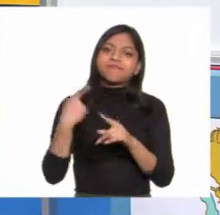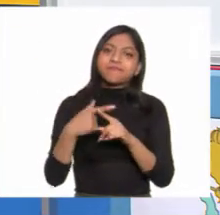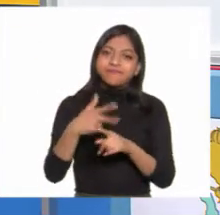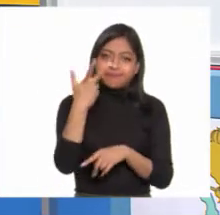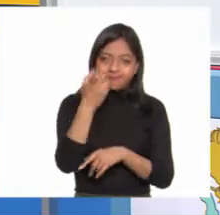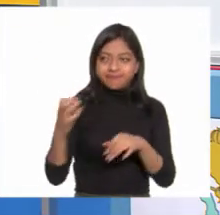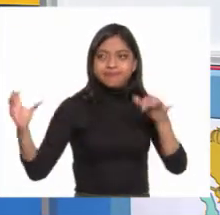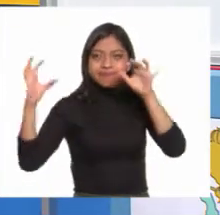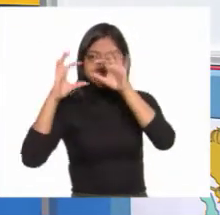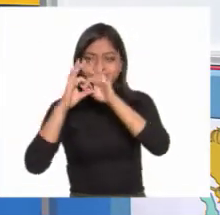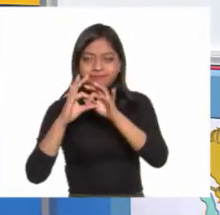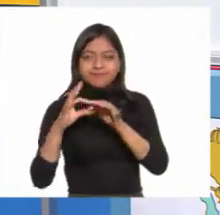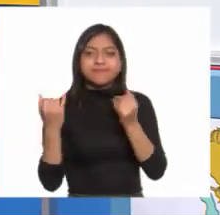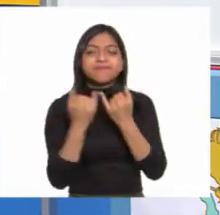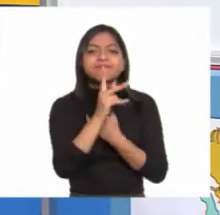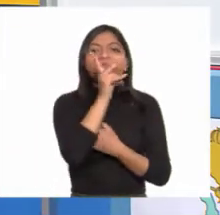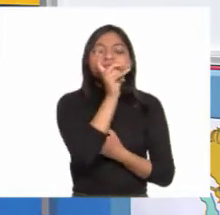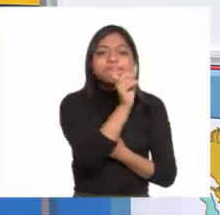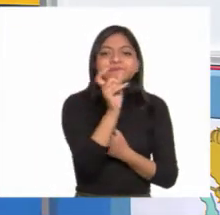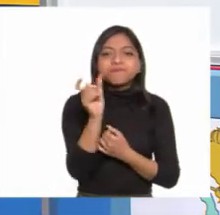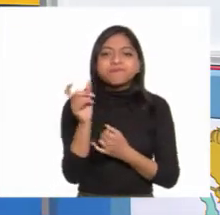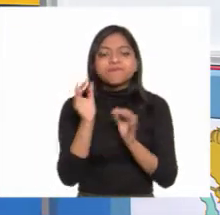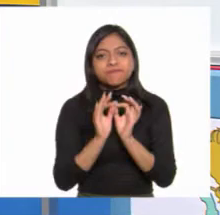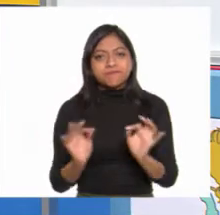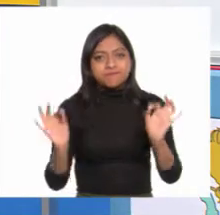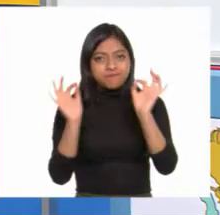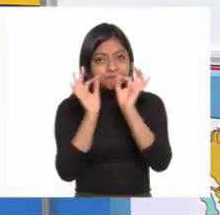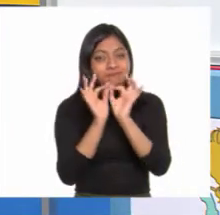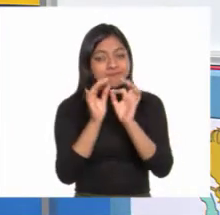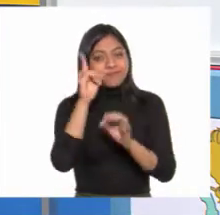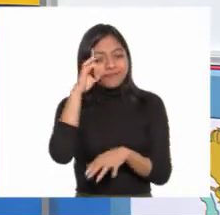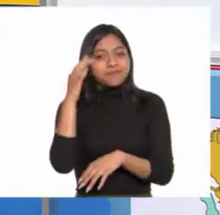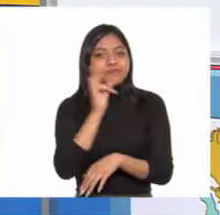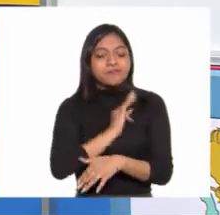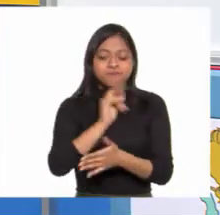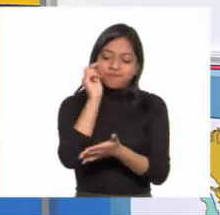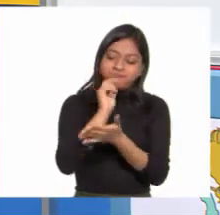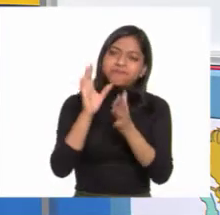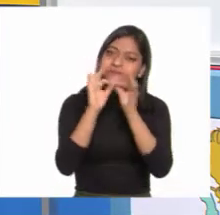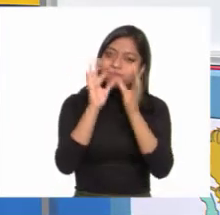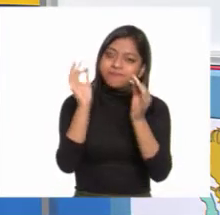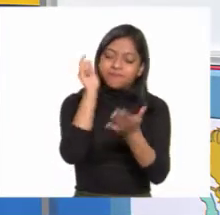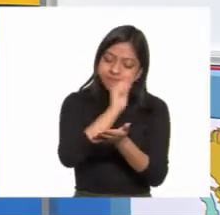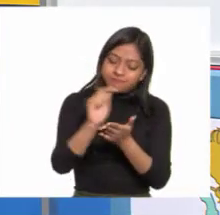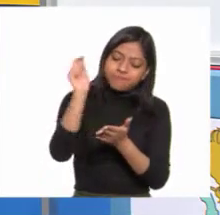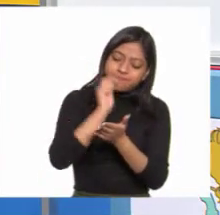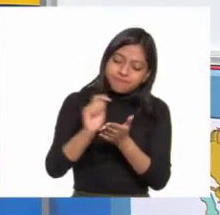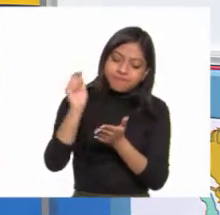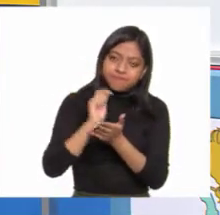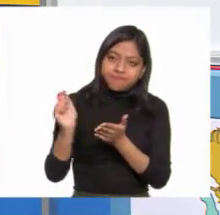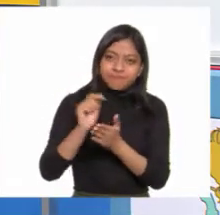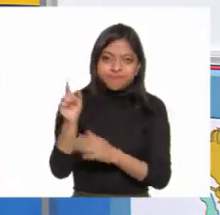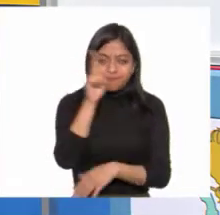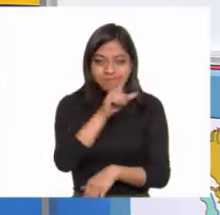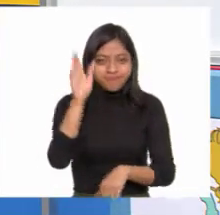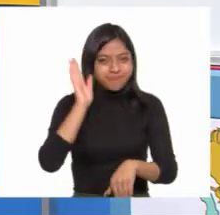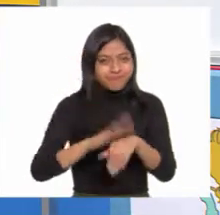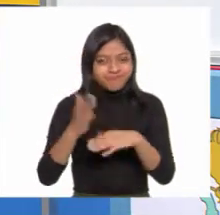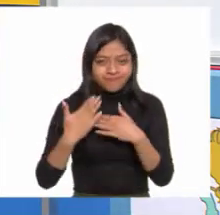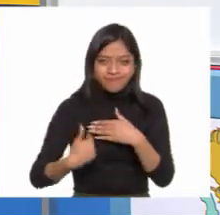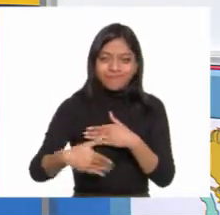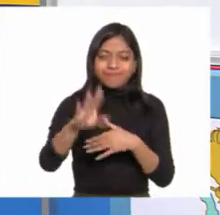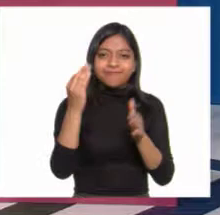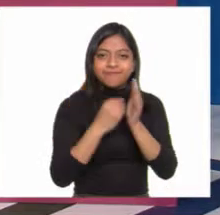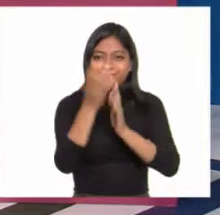del vocabulario que se utiliza, por ejemplo, es otro de los elementos de la descripción en la que vamos a profundizar en las próximas